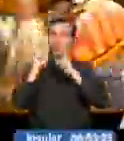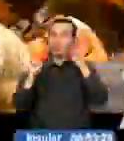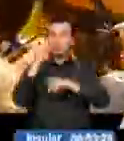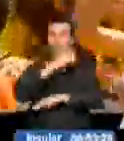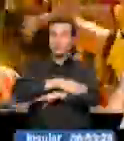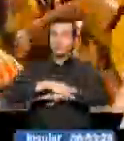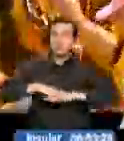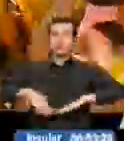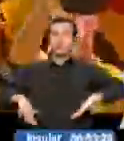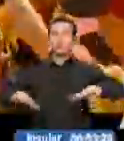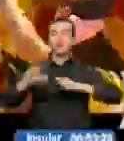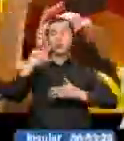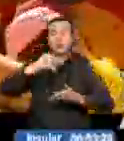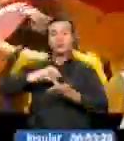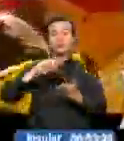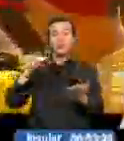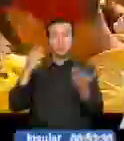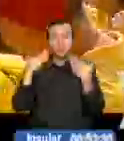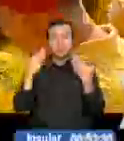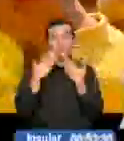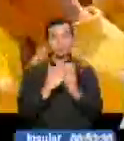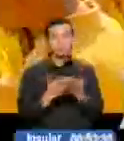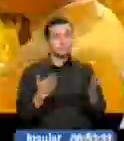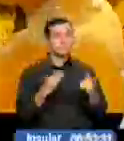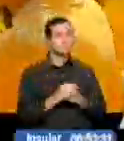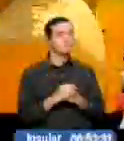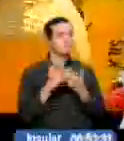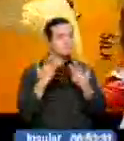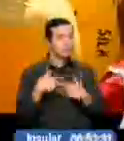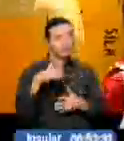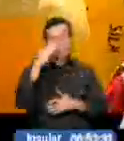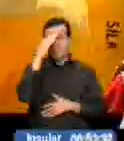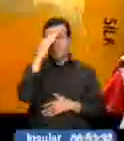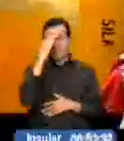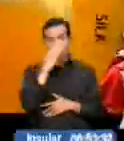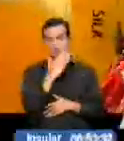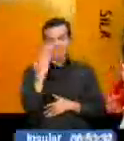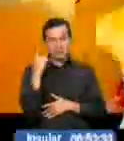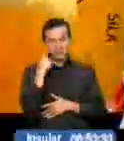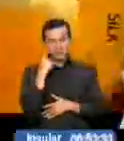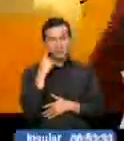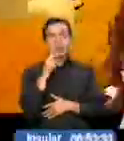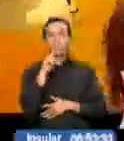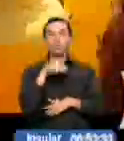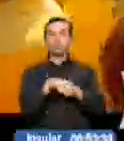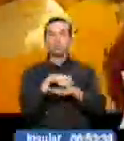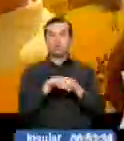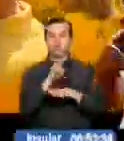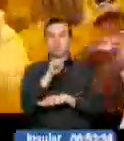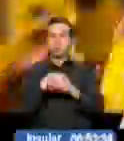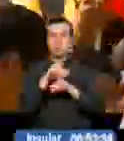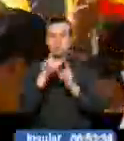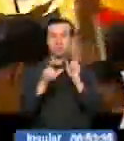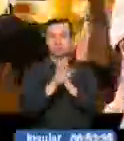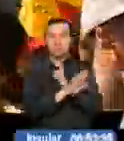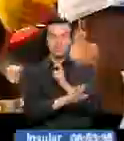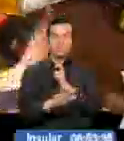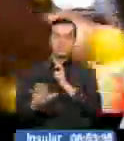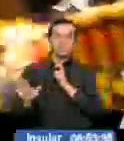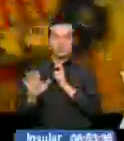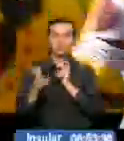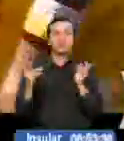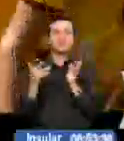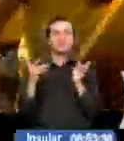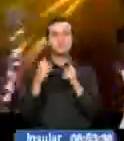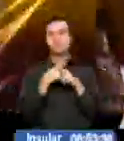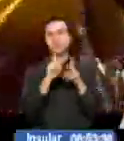y sectores de la ciudad de Guayaquil. Una vez conocido el resultado, a partir de las 2 de la tarde, pues la gente empezó a